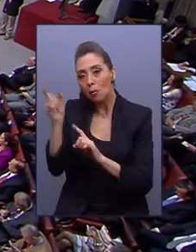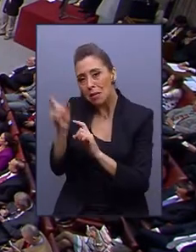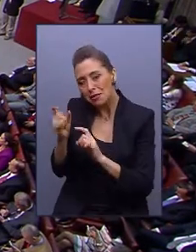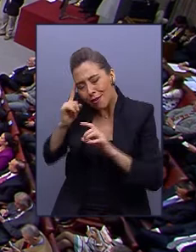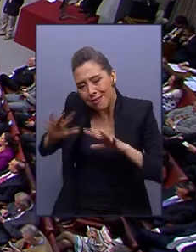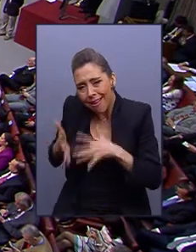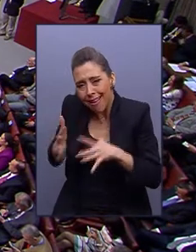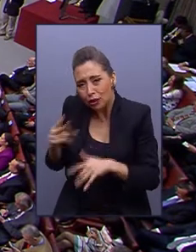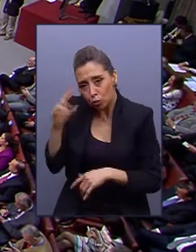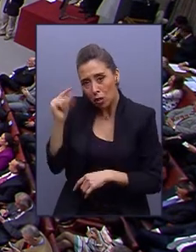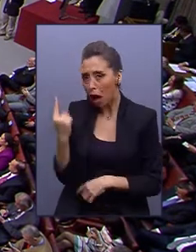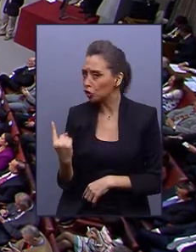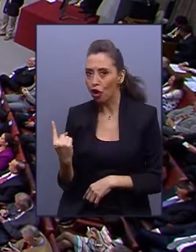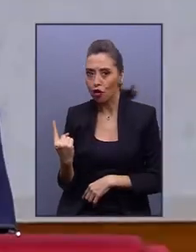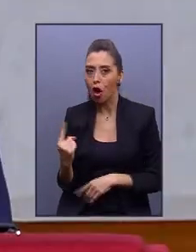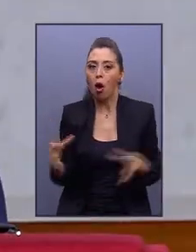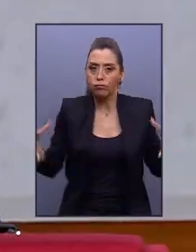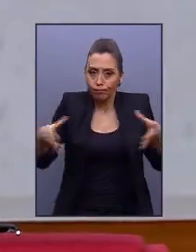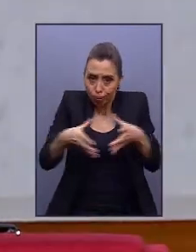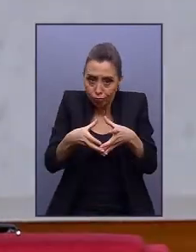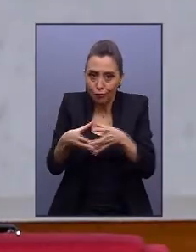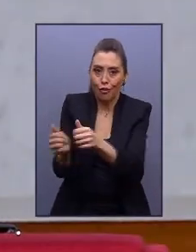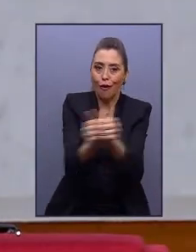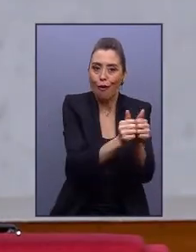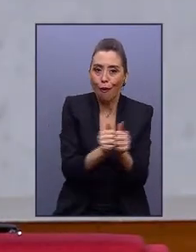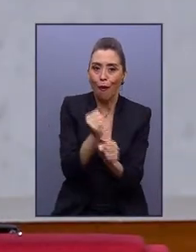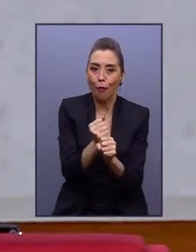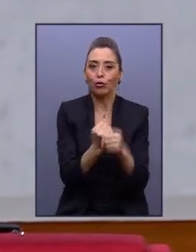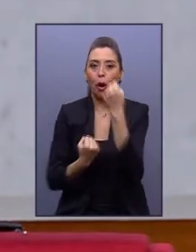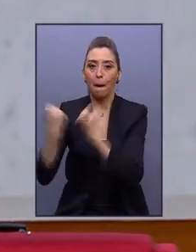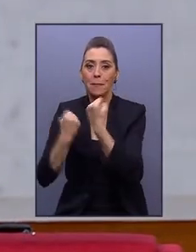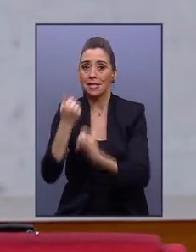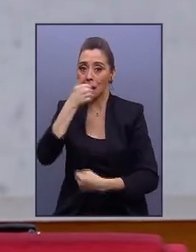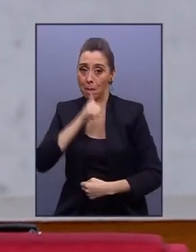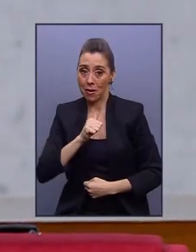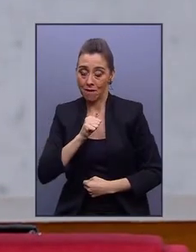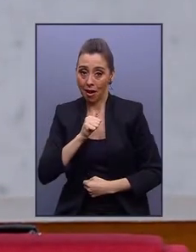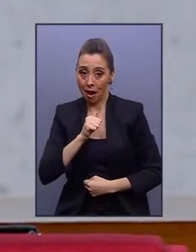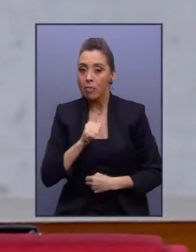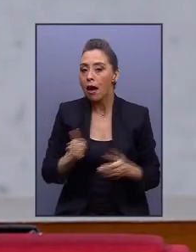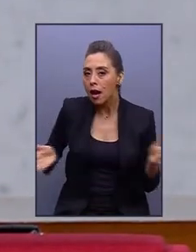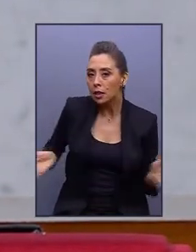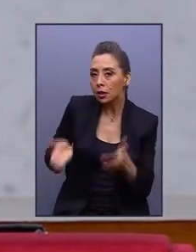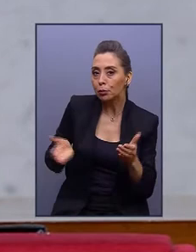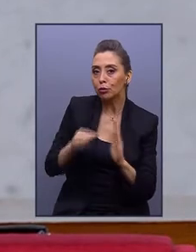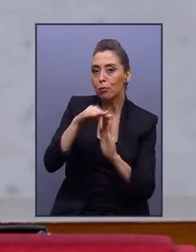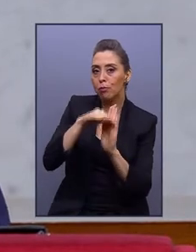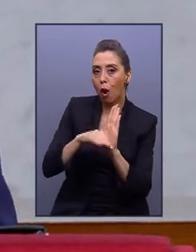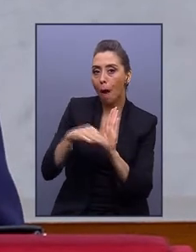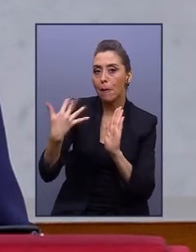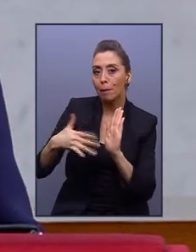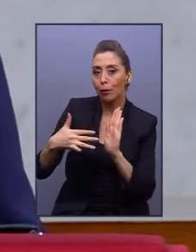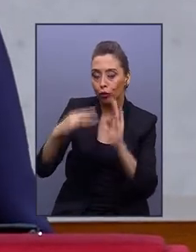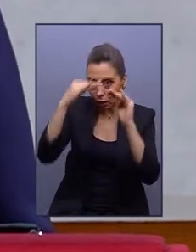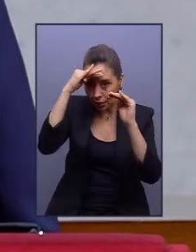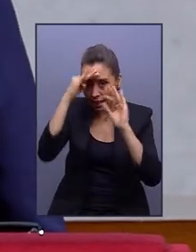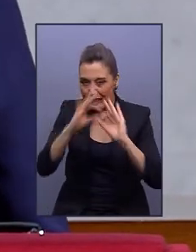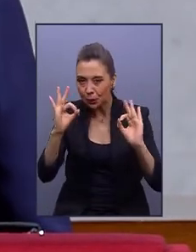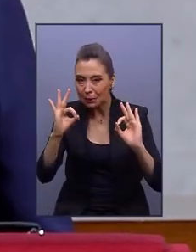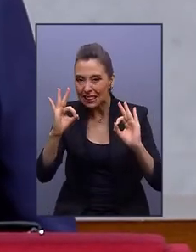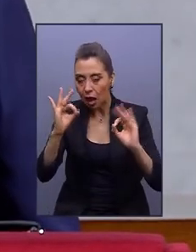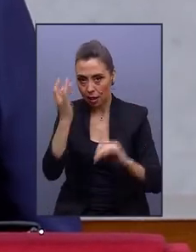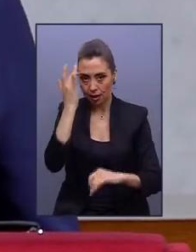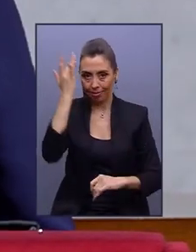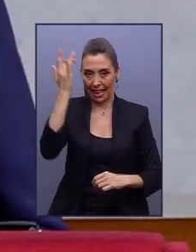emprendedor. Así, mediante una labor conjunta con el sector privado, estamos impulsando los programas estratégicos de especialización